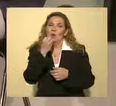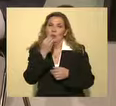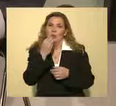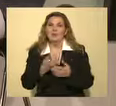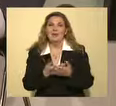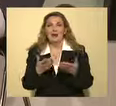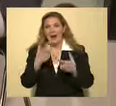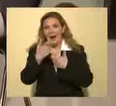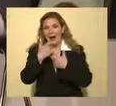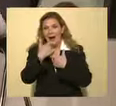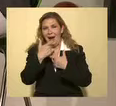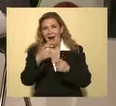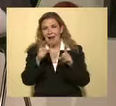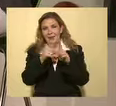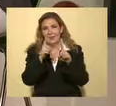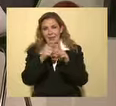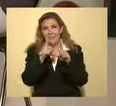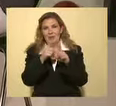favor.